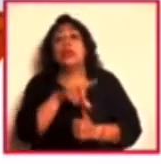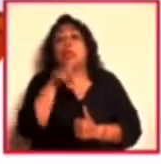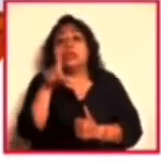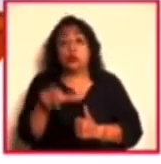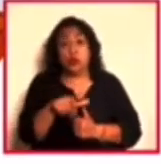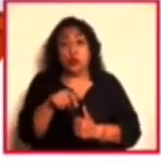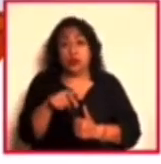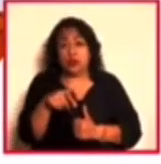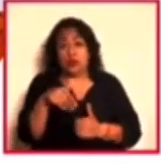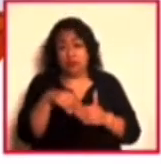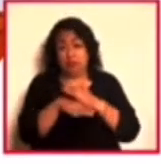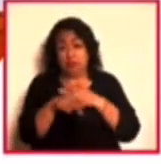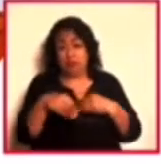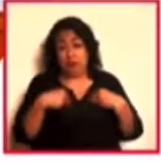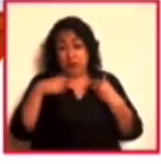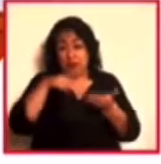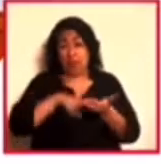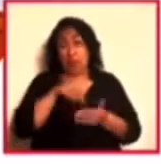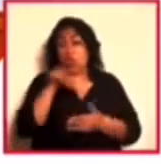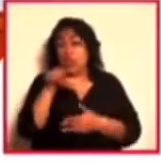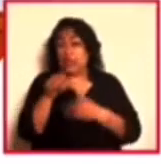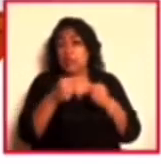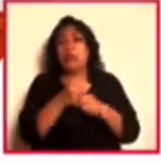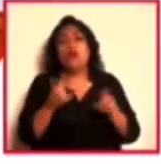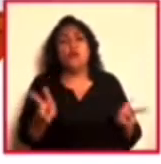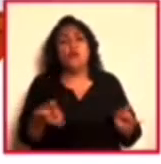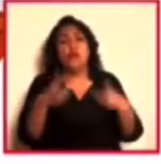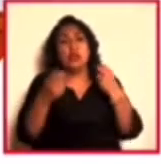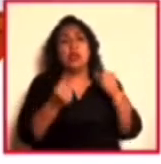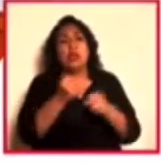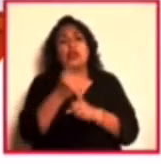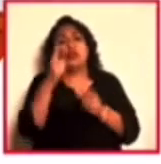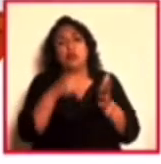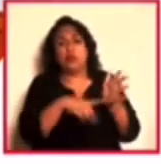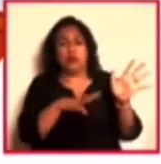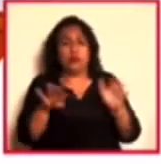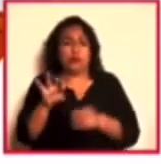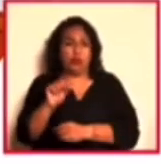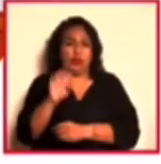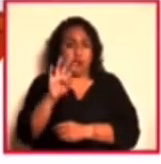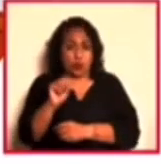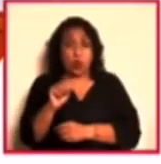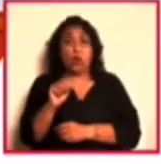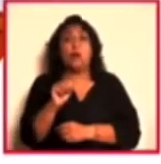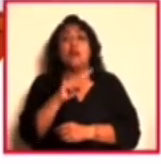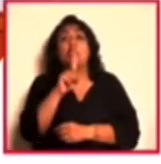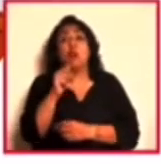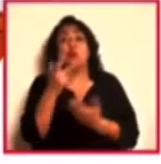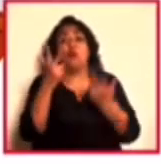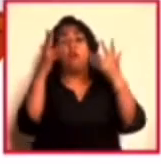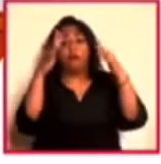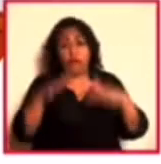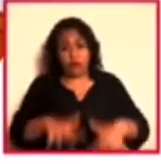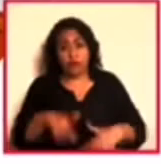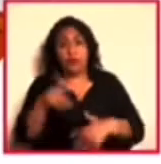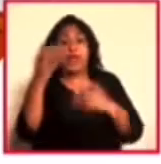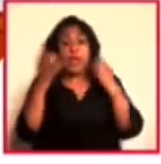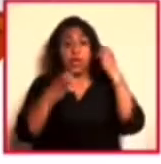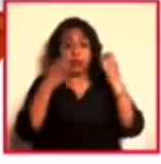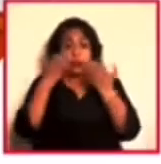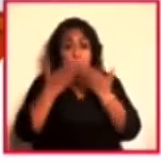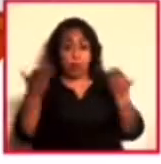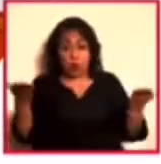por 16 años, la casa fue vendida en 1969 y finalmente demolida. La exposición que ahora se